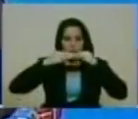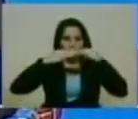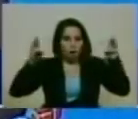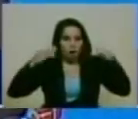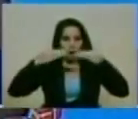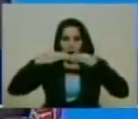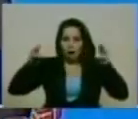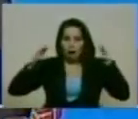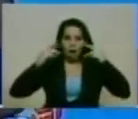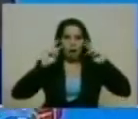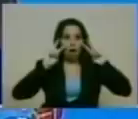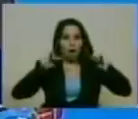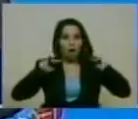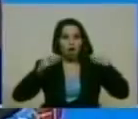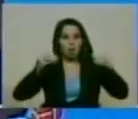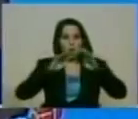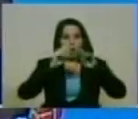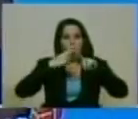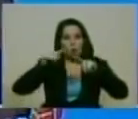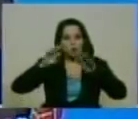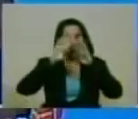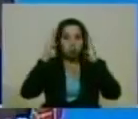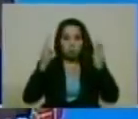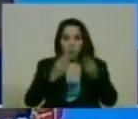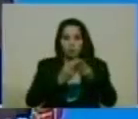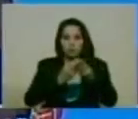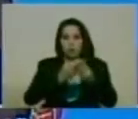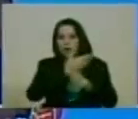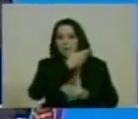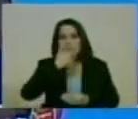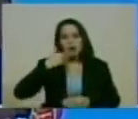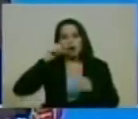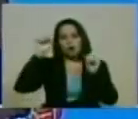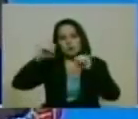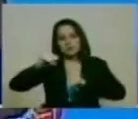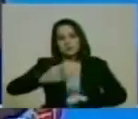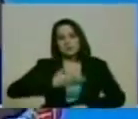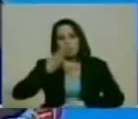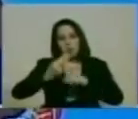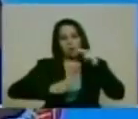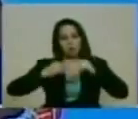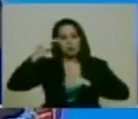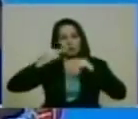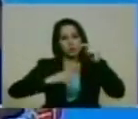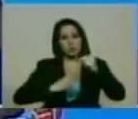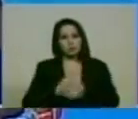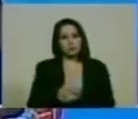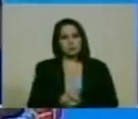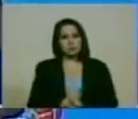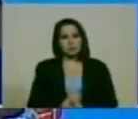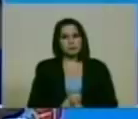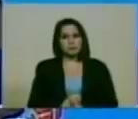que otro mundo mejor es posible construirlo.